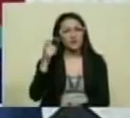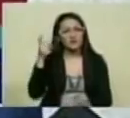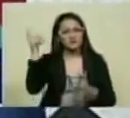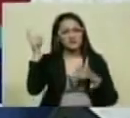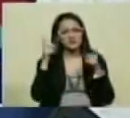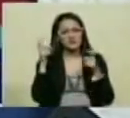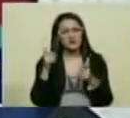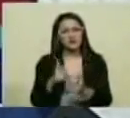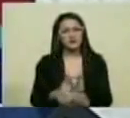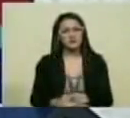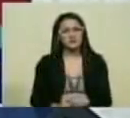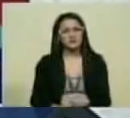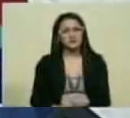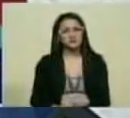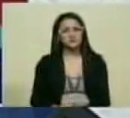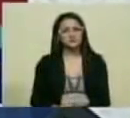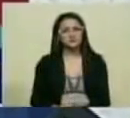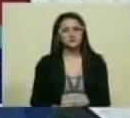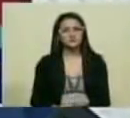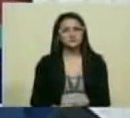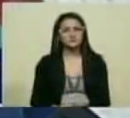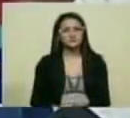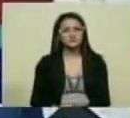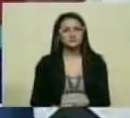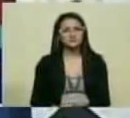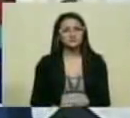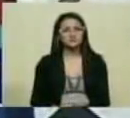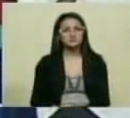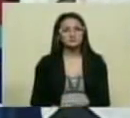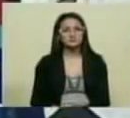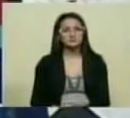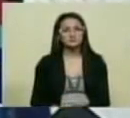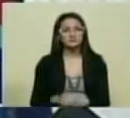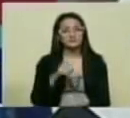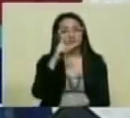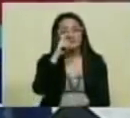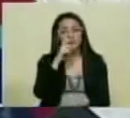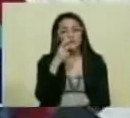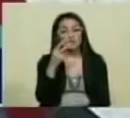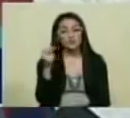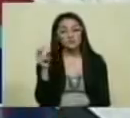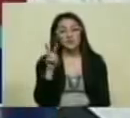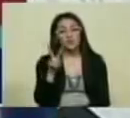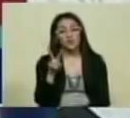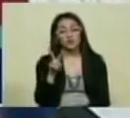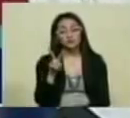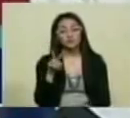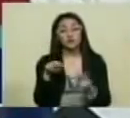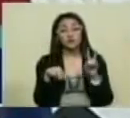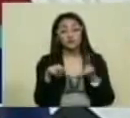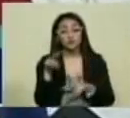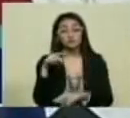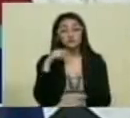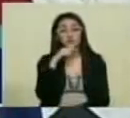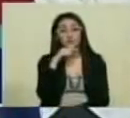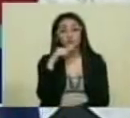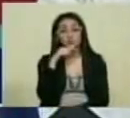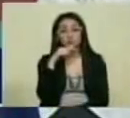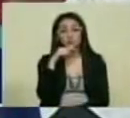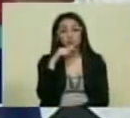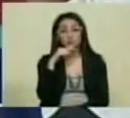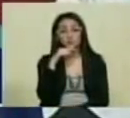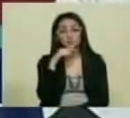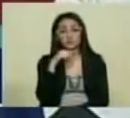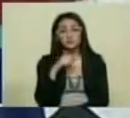la ofensiva o al contraataque. 2002, 12 de octubre. 12